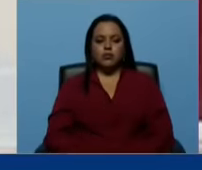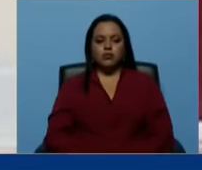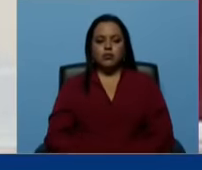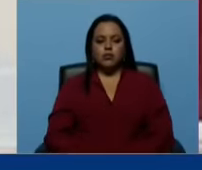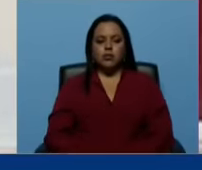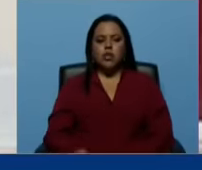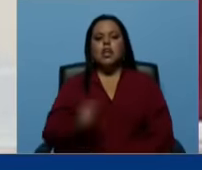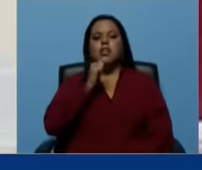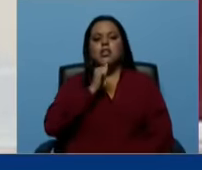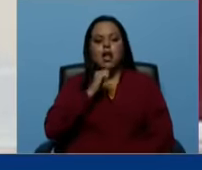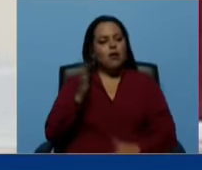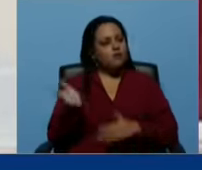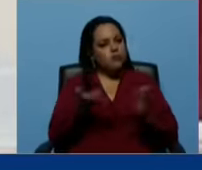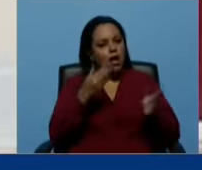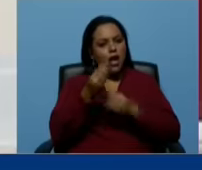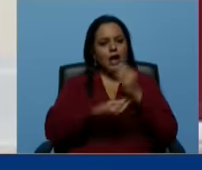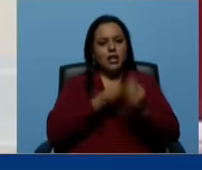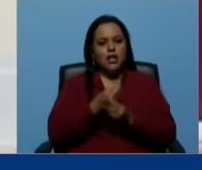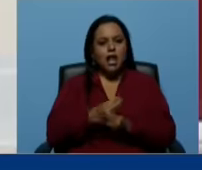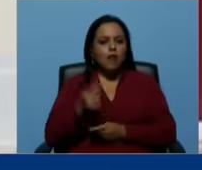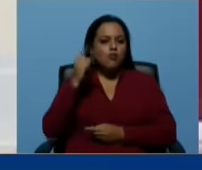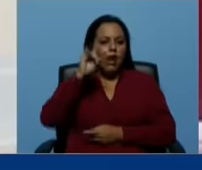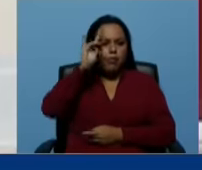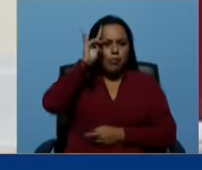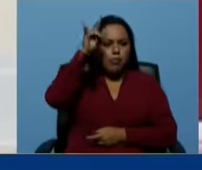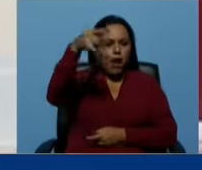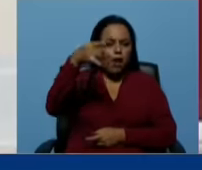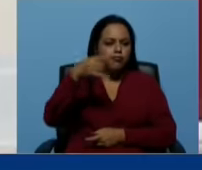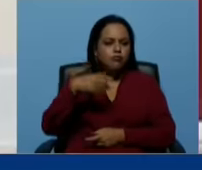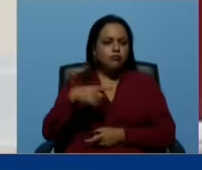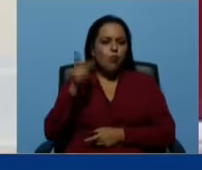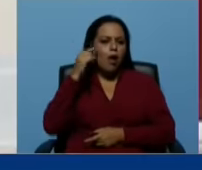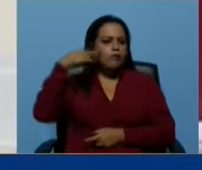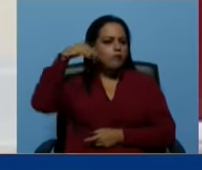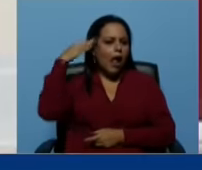¿Quién lo mandó a hacer? La demonia de la Machado.